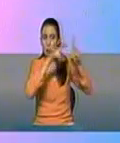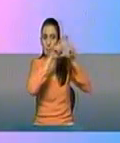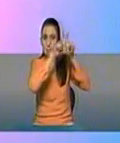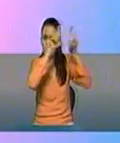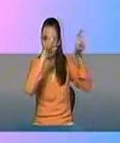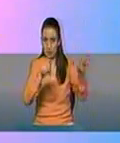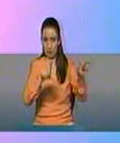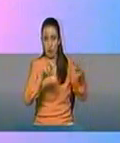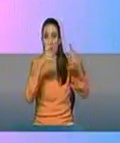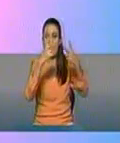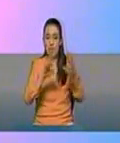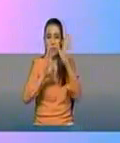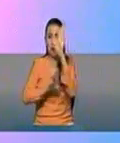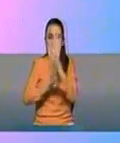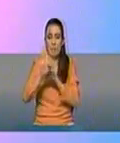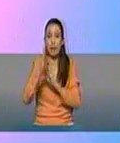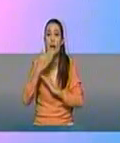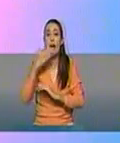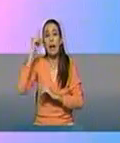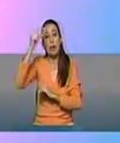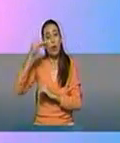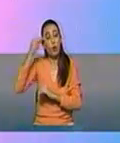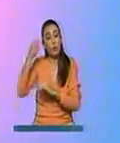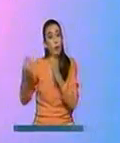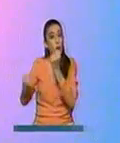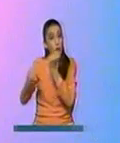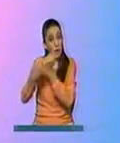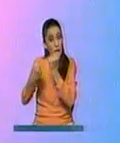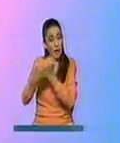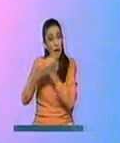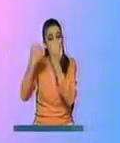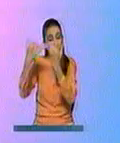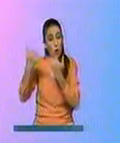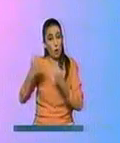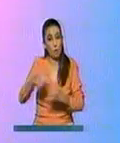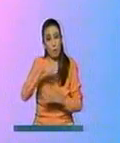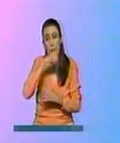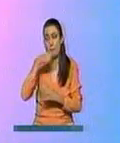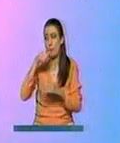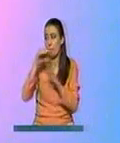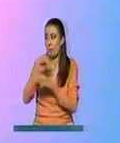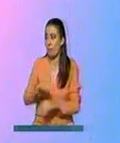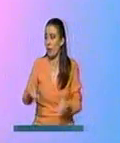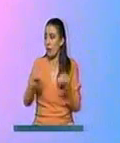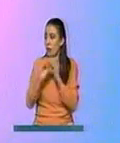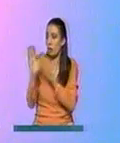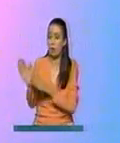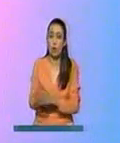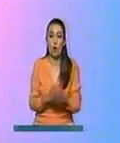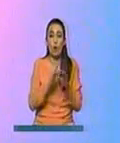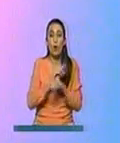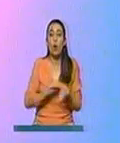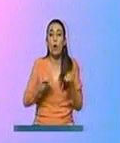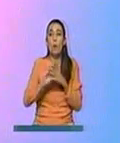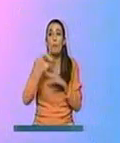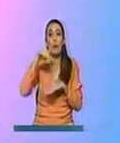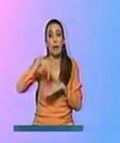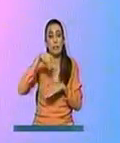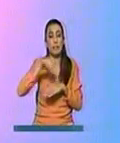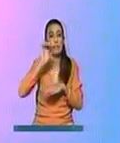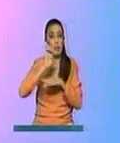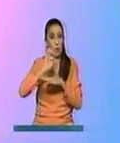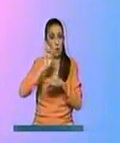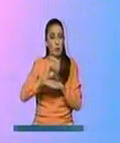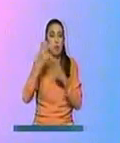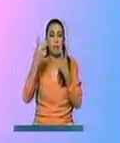puntualmente sobre el crecimiento y las oportunidades también de desarrollo que tienen las cervecerías artesanales en nuestro país y las propuestas